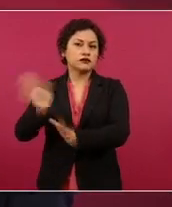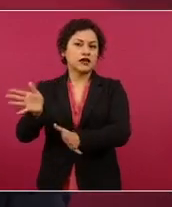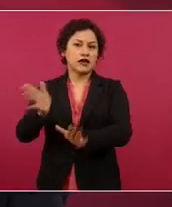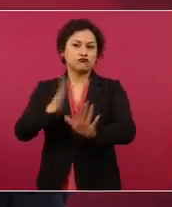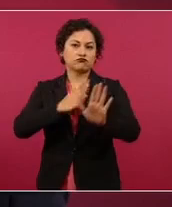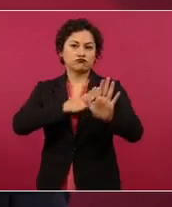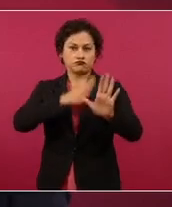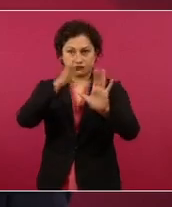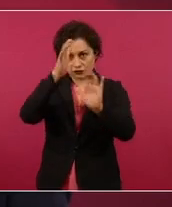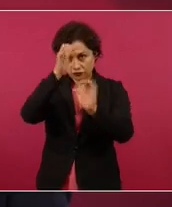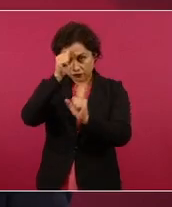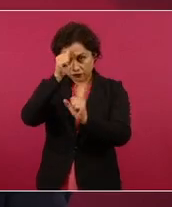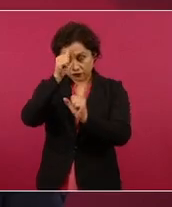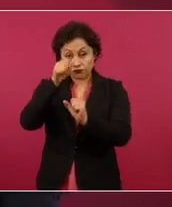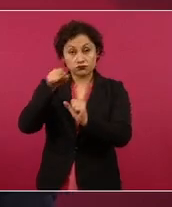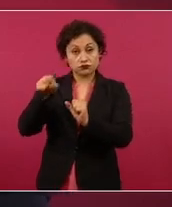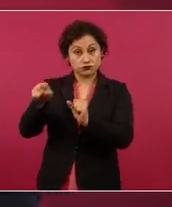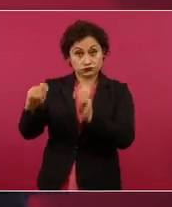esos añadidos,